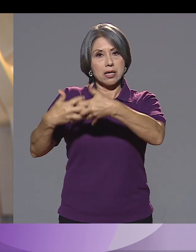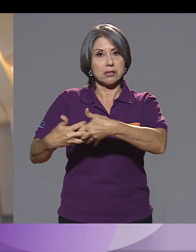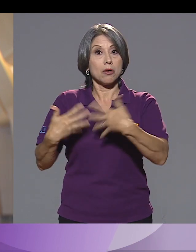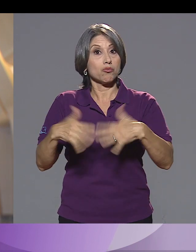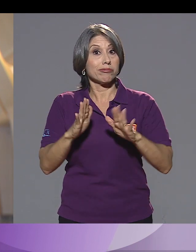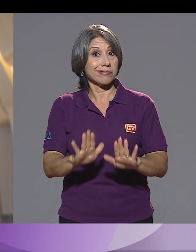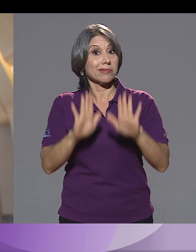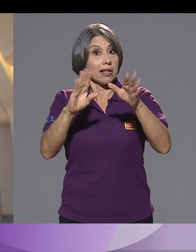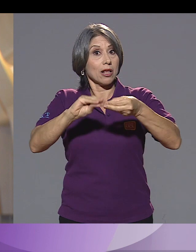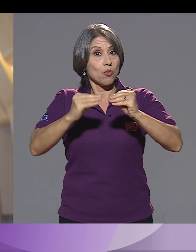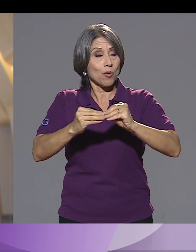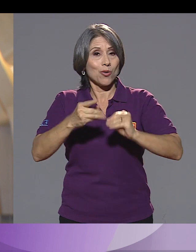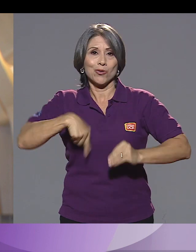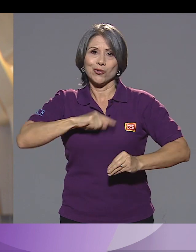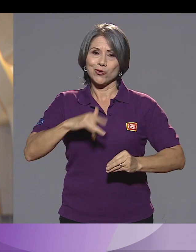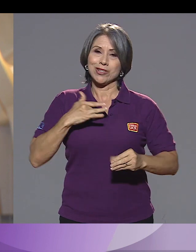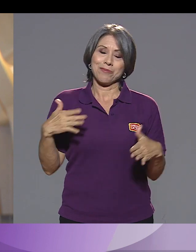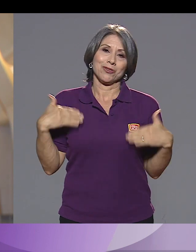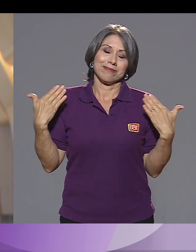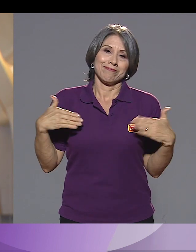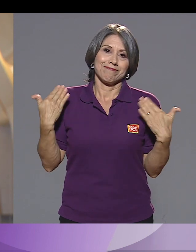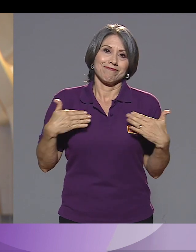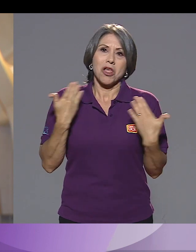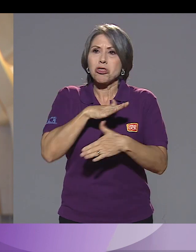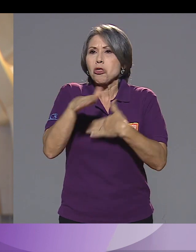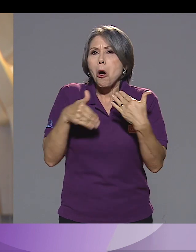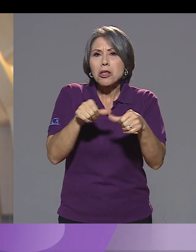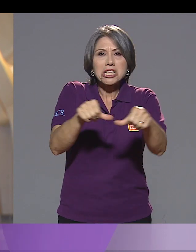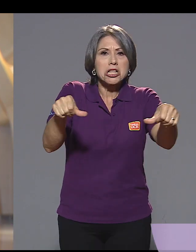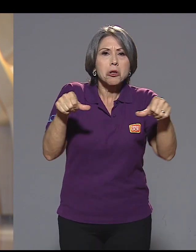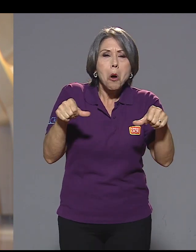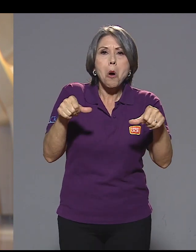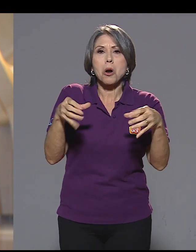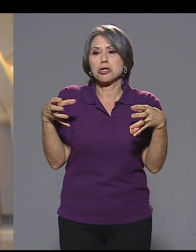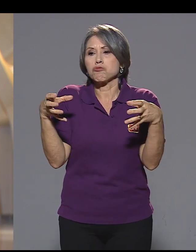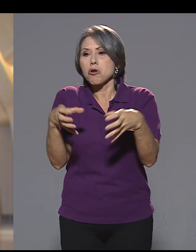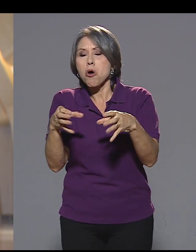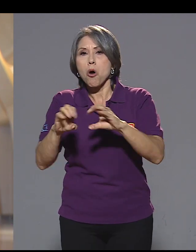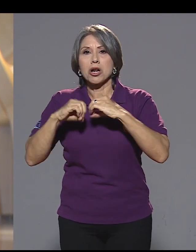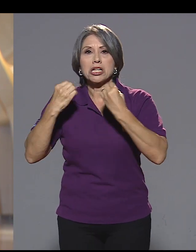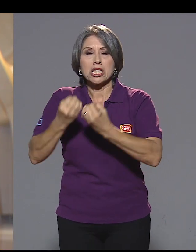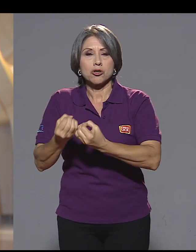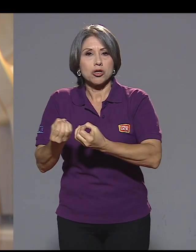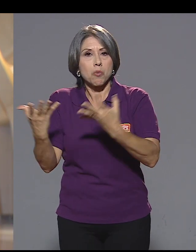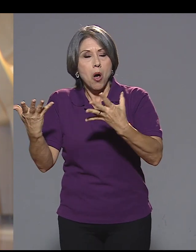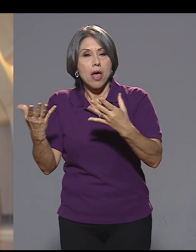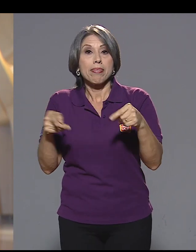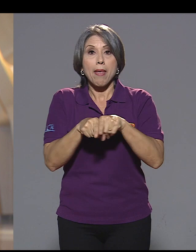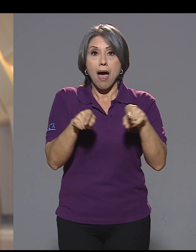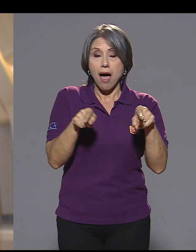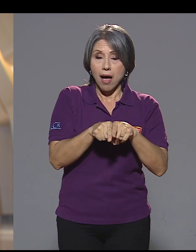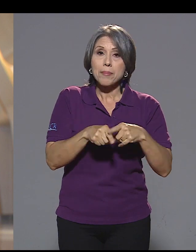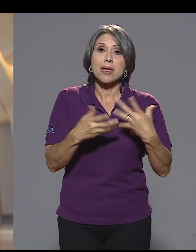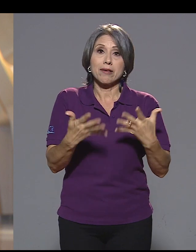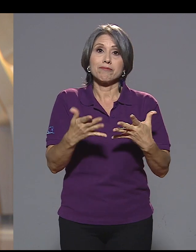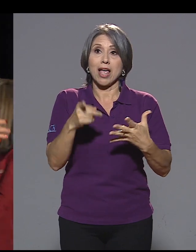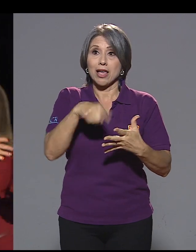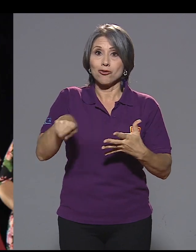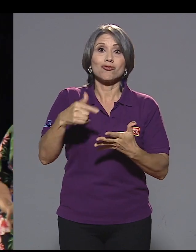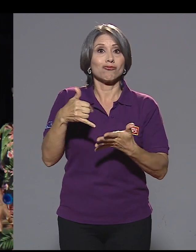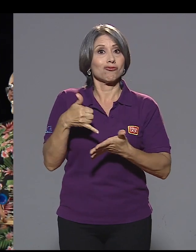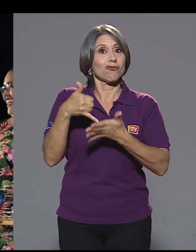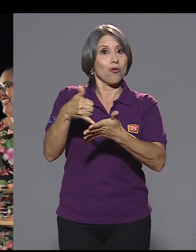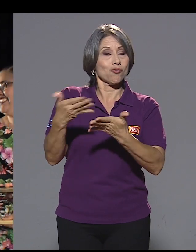es un excelente número. Estamos muy contentos de todos los sectores, organizaciones gubernamentales, inclusive están recibiendo